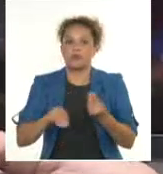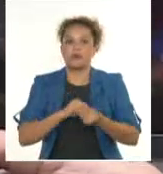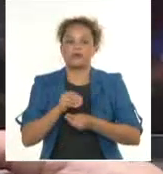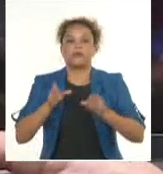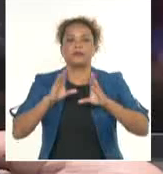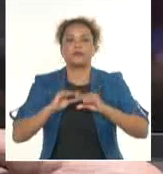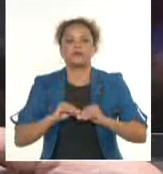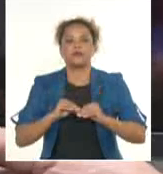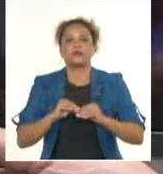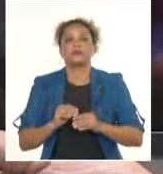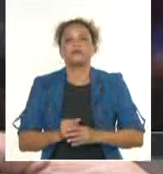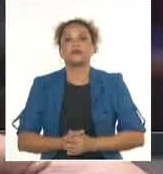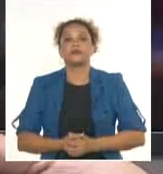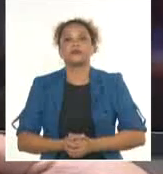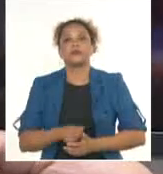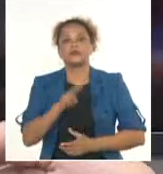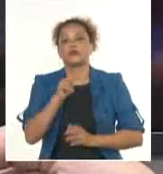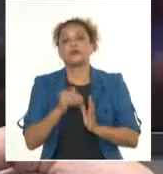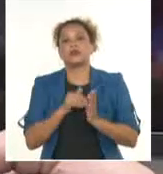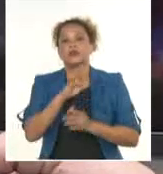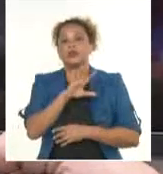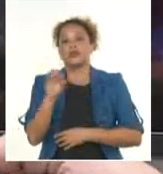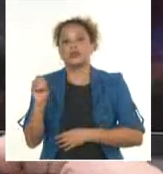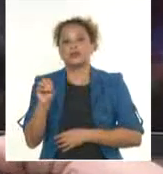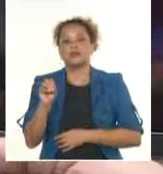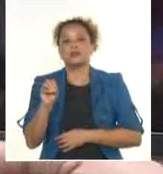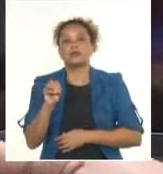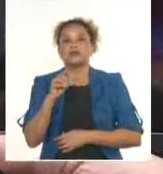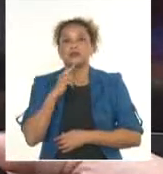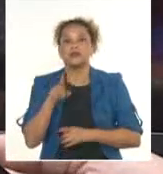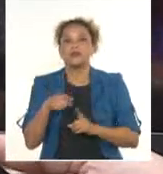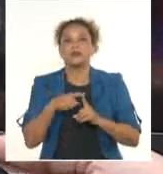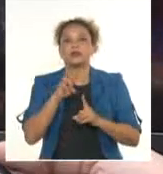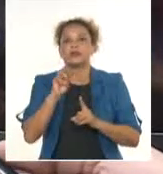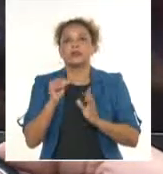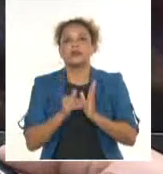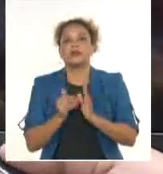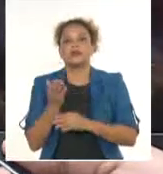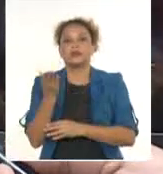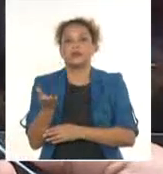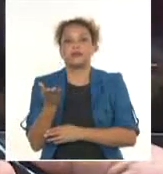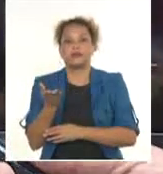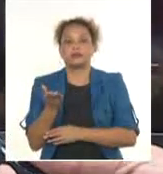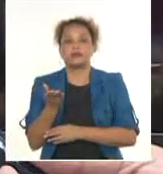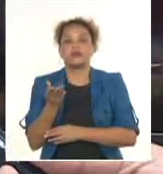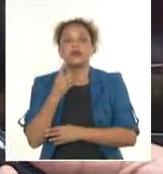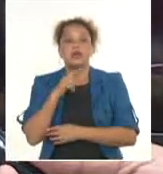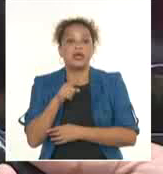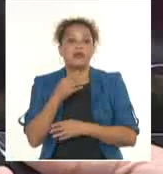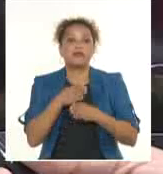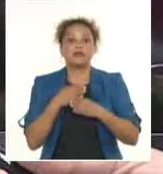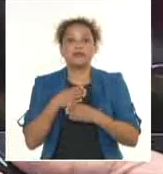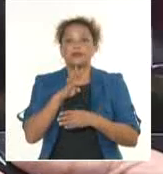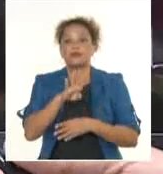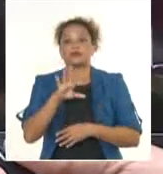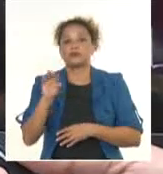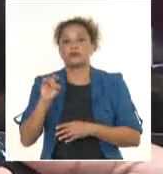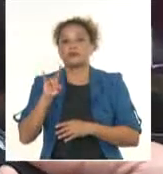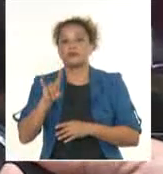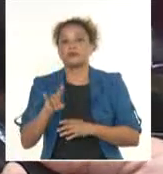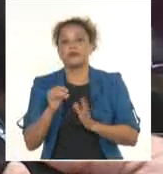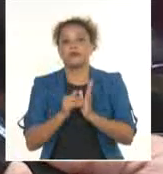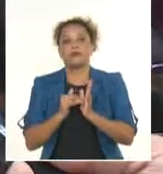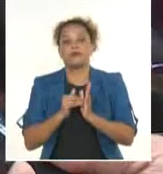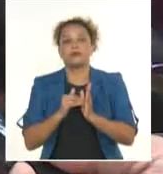previsto, como te decía, 2.541 megawatts de disponibilidad con 3.000 megawatts de máxima demanda pronosticada. Eso da 459 megawatts de